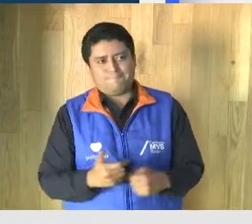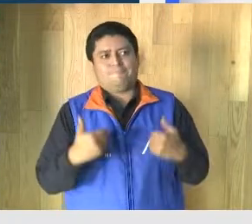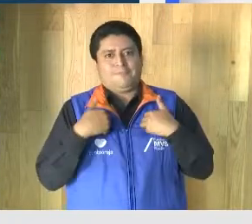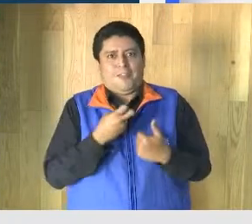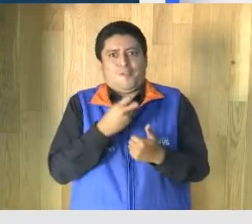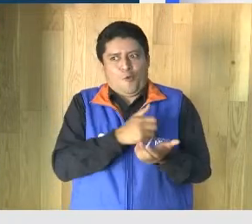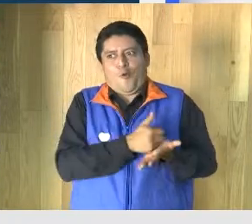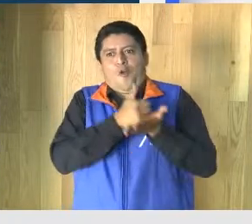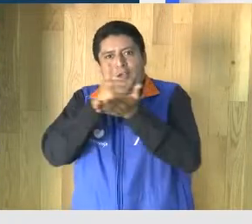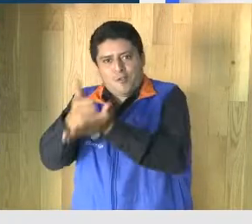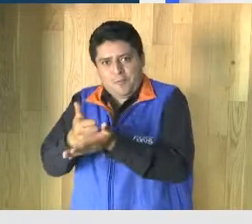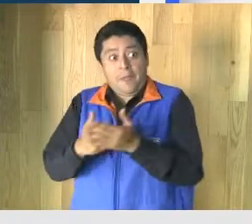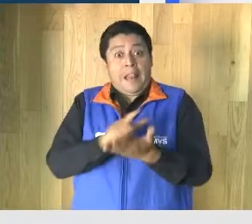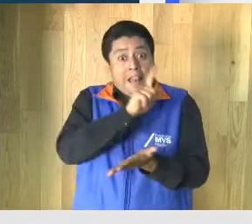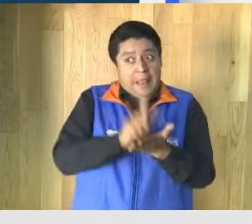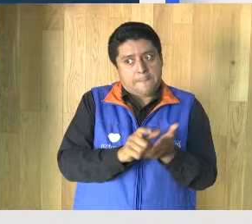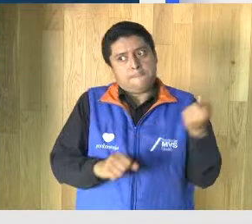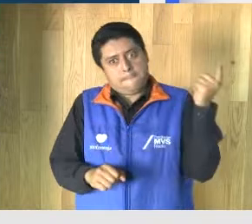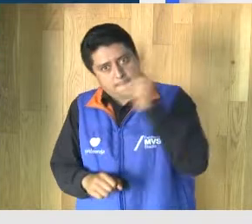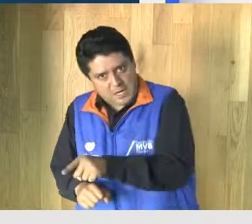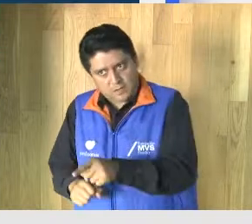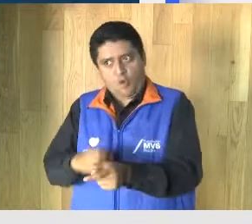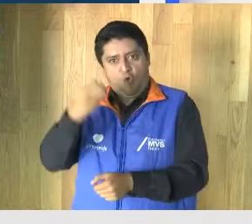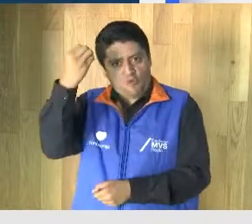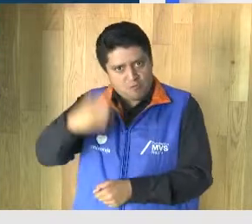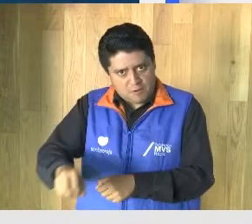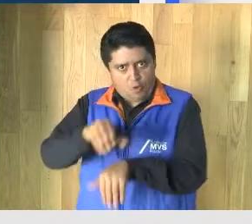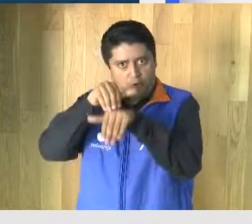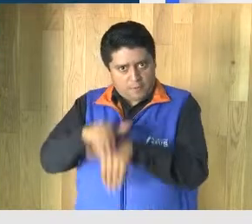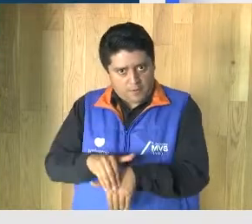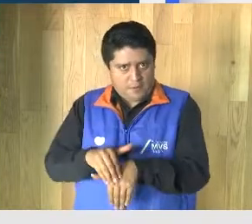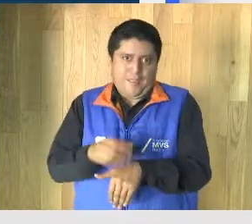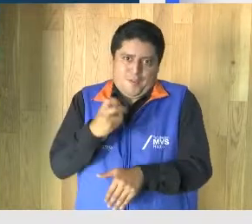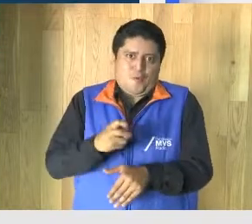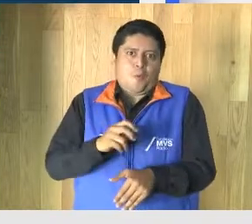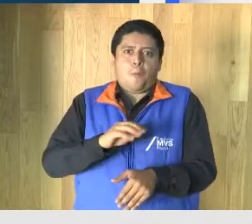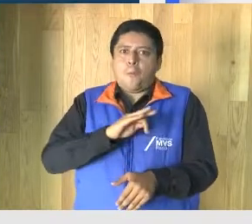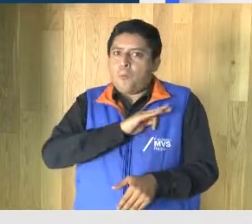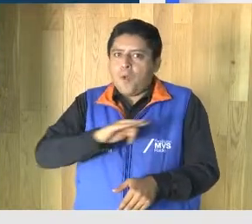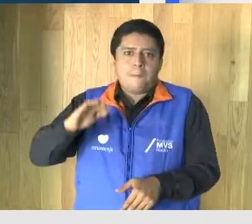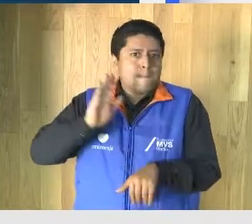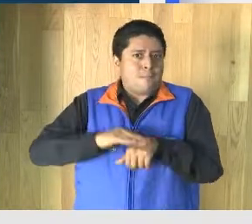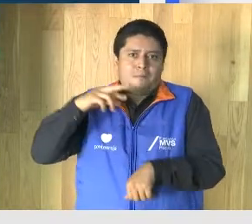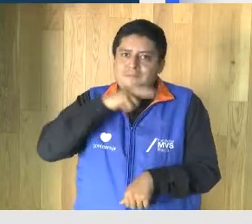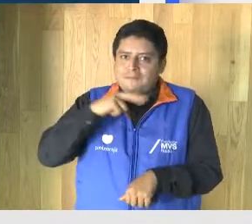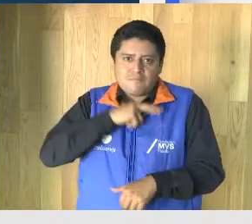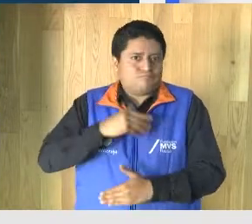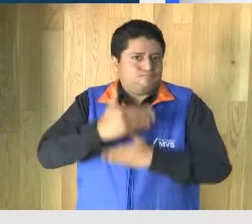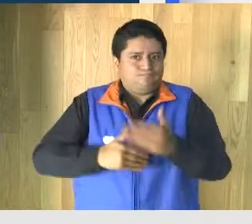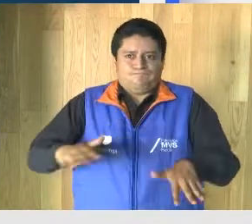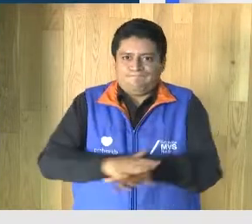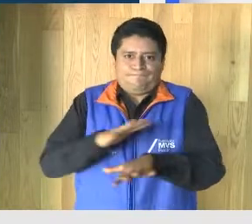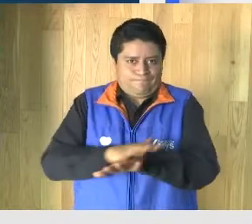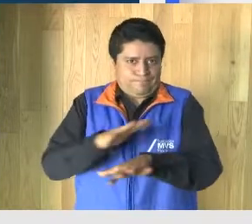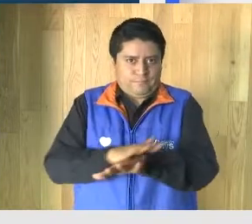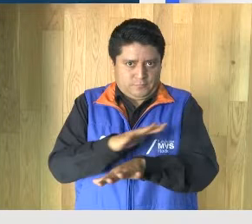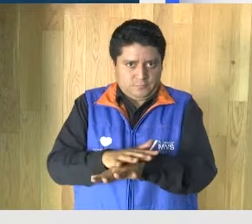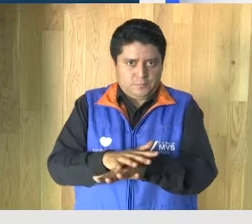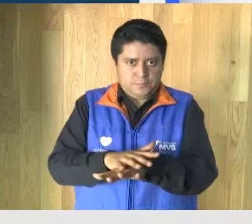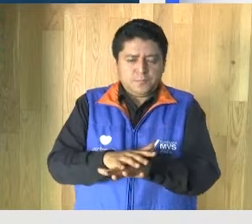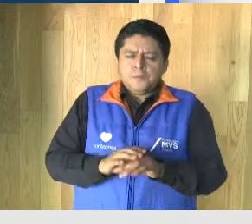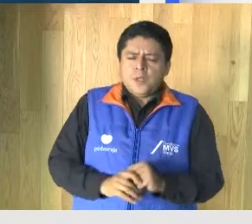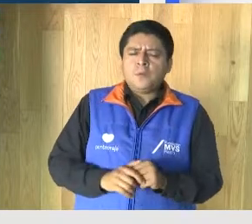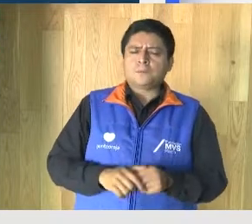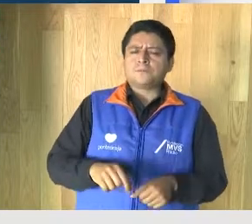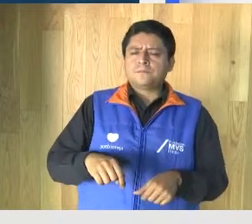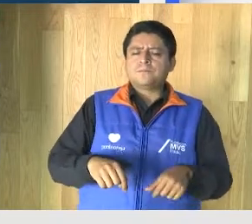acelerador del cambio, ¿no? Y desde luego en América Latina también está ocurriendo, ¿no? Si bien quizá la afluencia de políticas públicas no ha sido tan